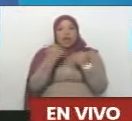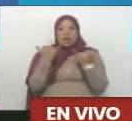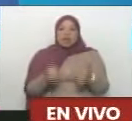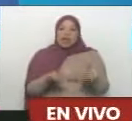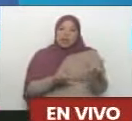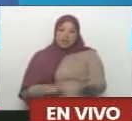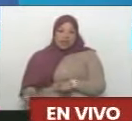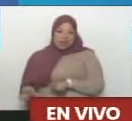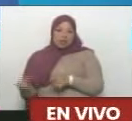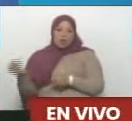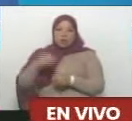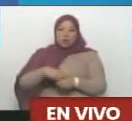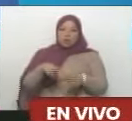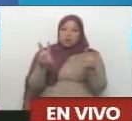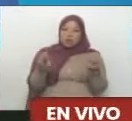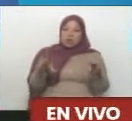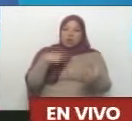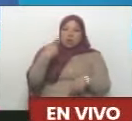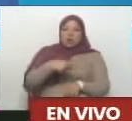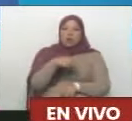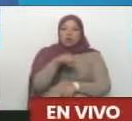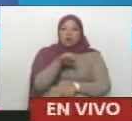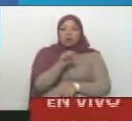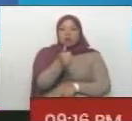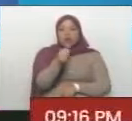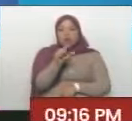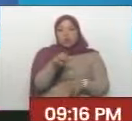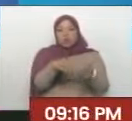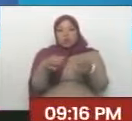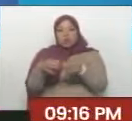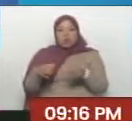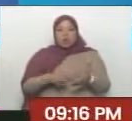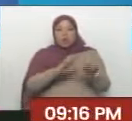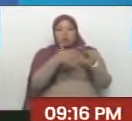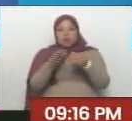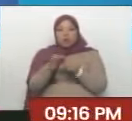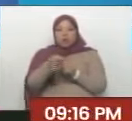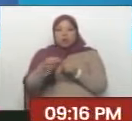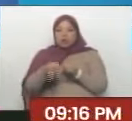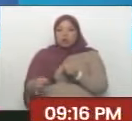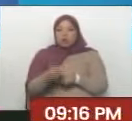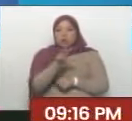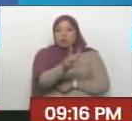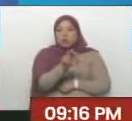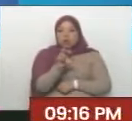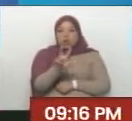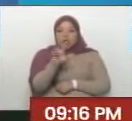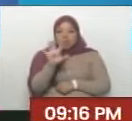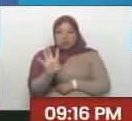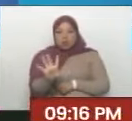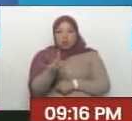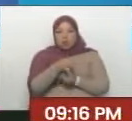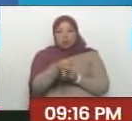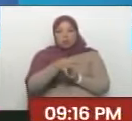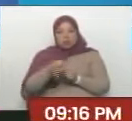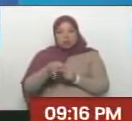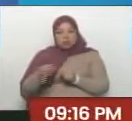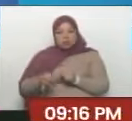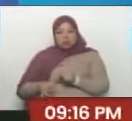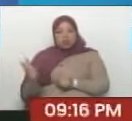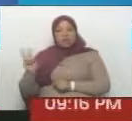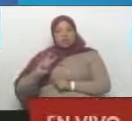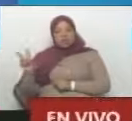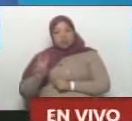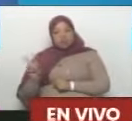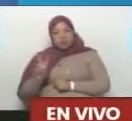existentes y forme por lo menos una en cada municipio de los 335 municipios del